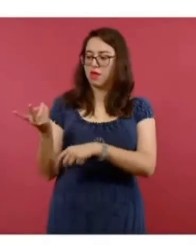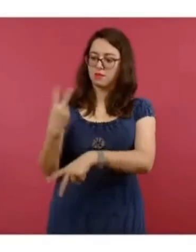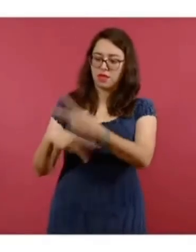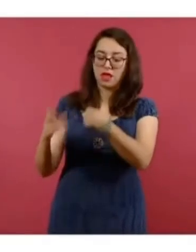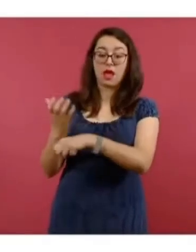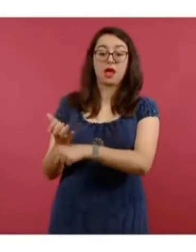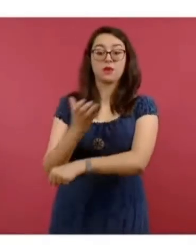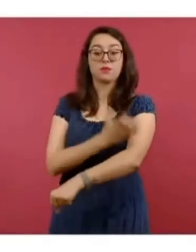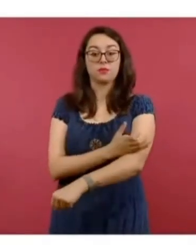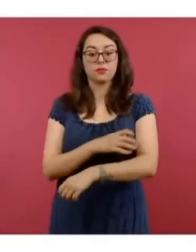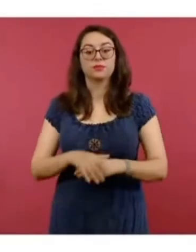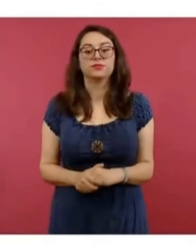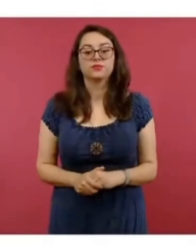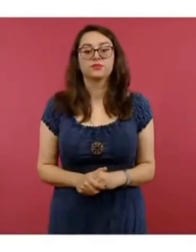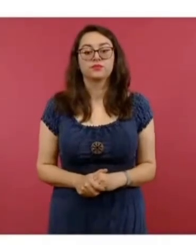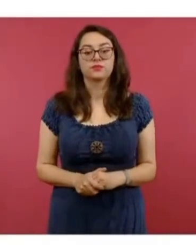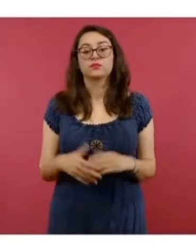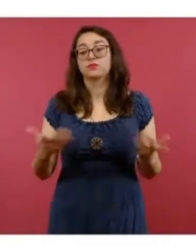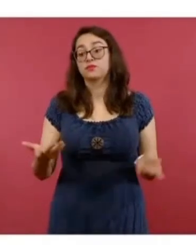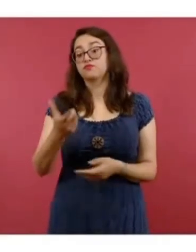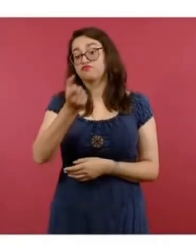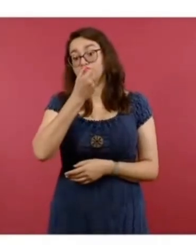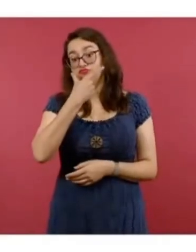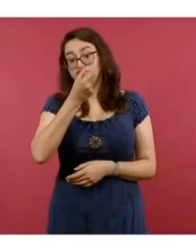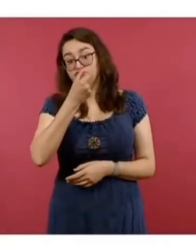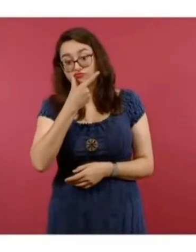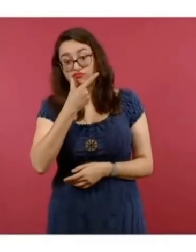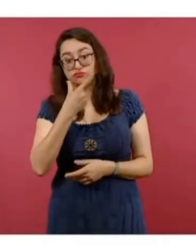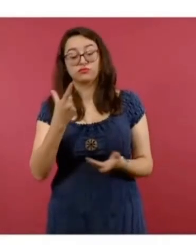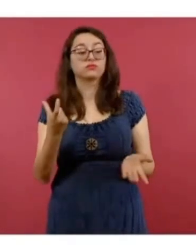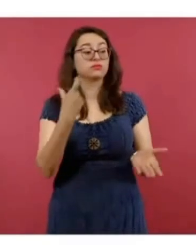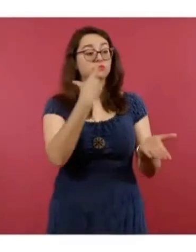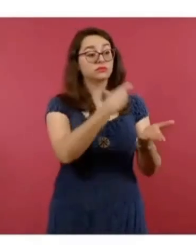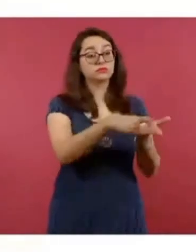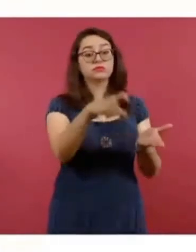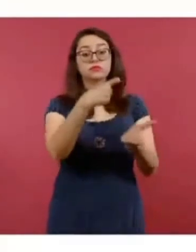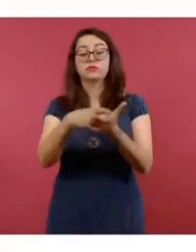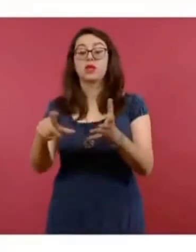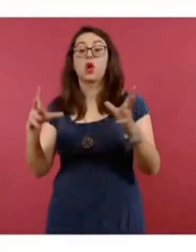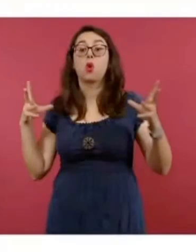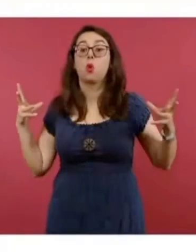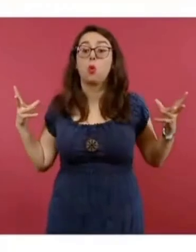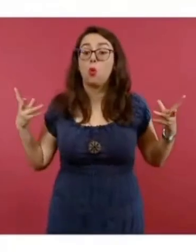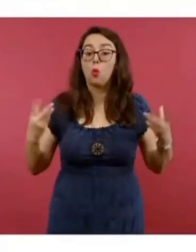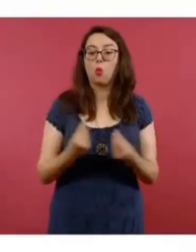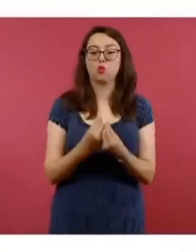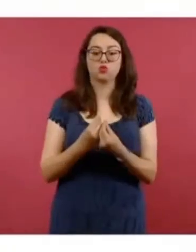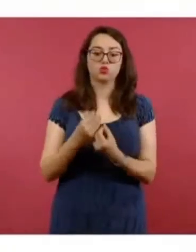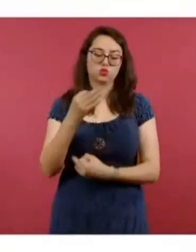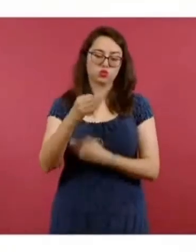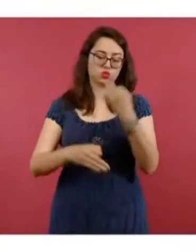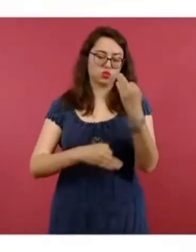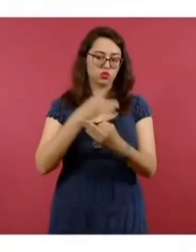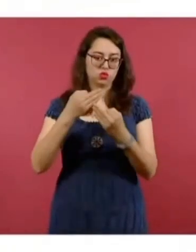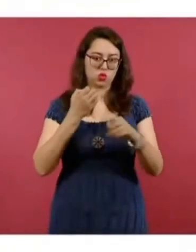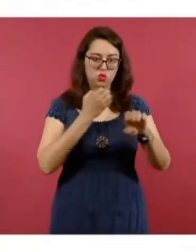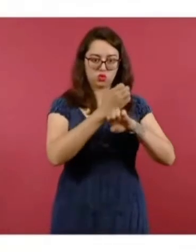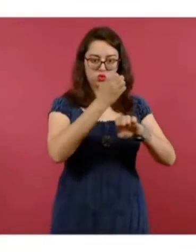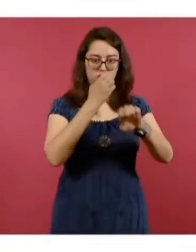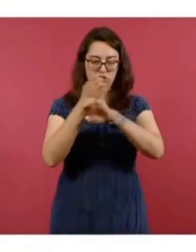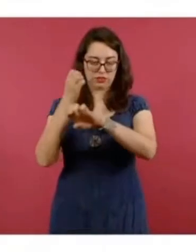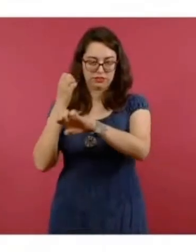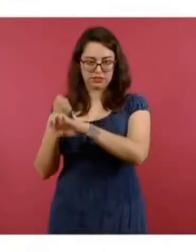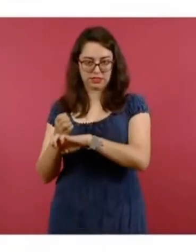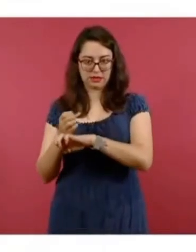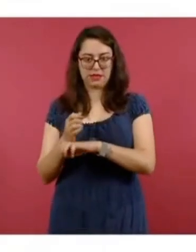Se habían hecho 2 procesos de consolidación de compra para estos estados, la compra bianual hecho todavía por el INSABI y